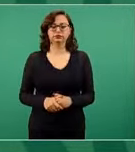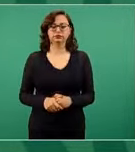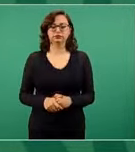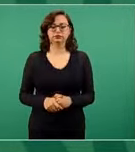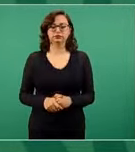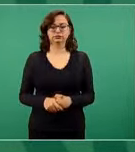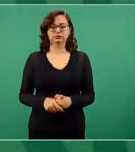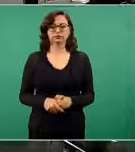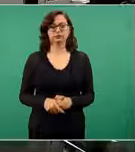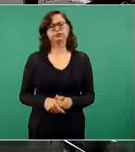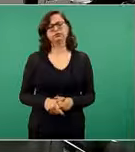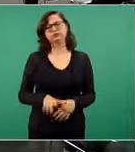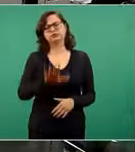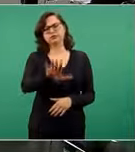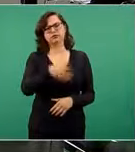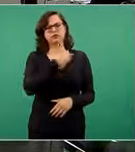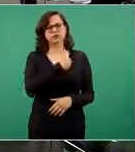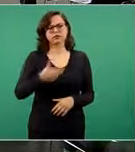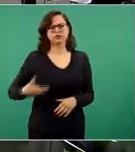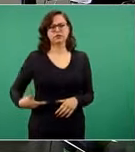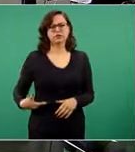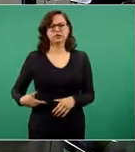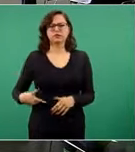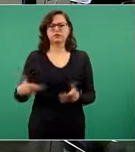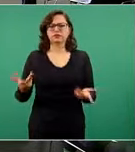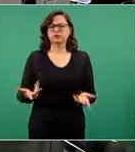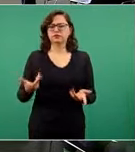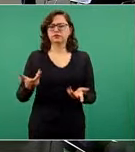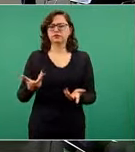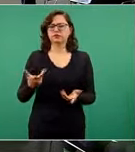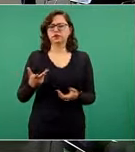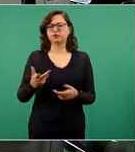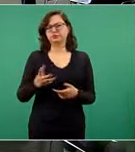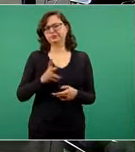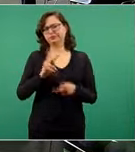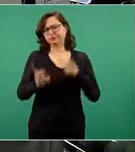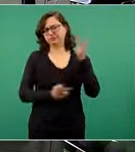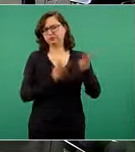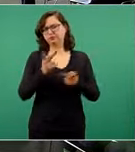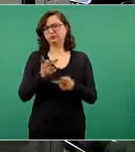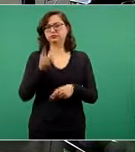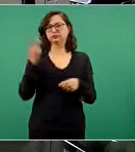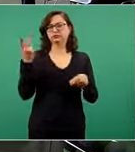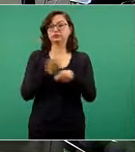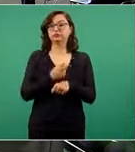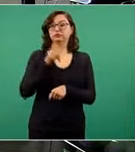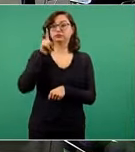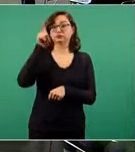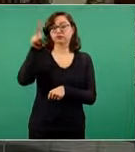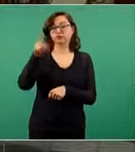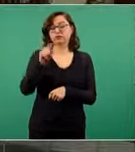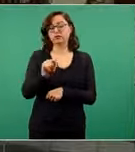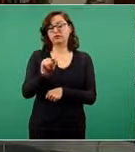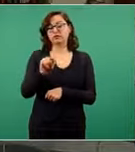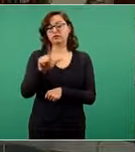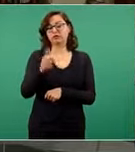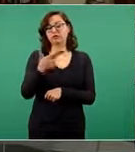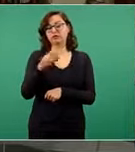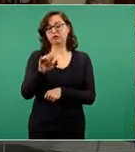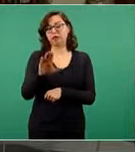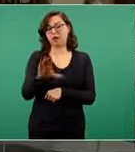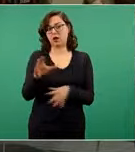Señor presidente, en los últimos días, como mis colegas, hemos estado haciendo cobertura en Tláhuac después de la tragedia. Usted lo ha señalado